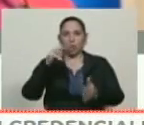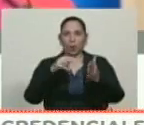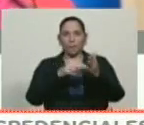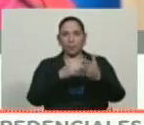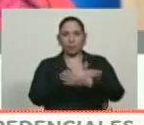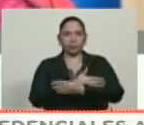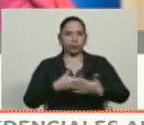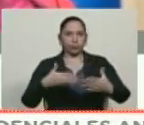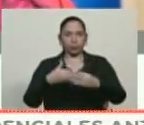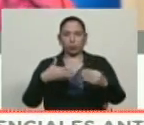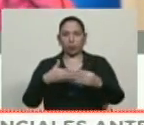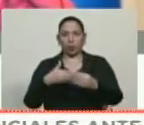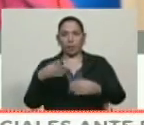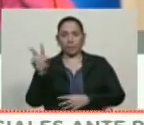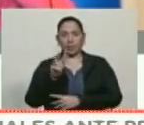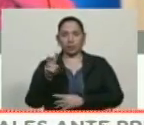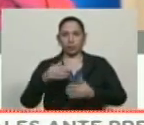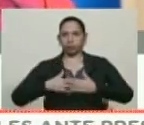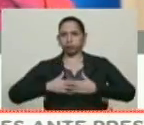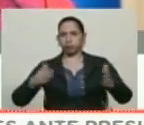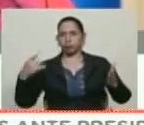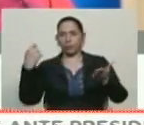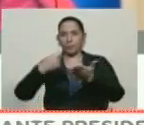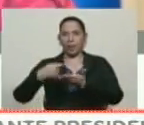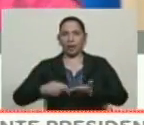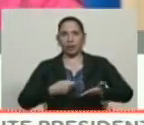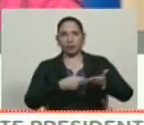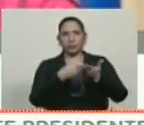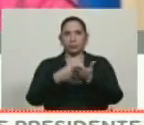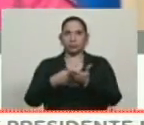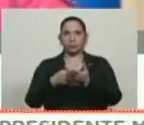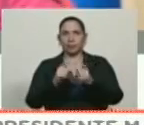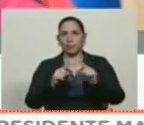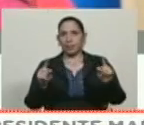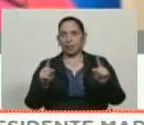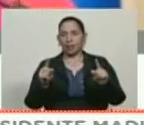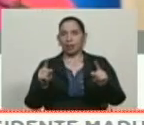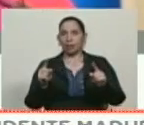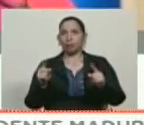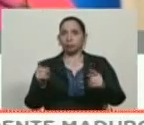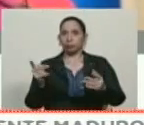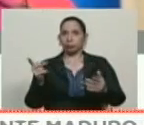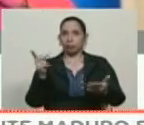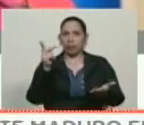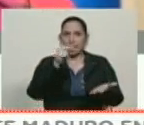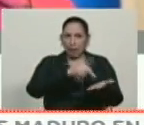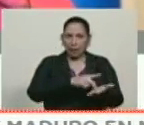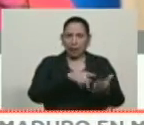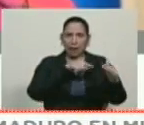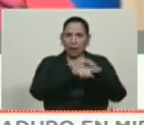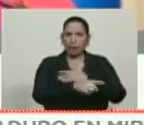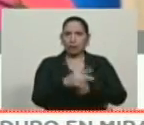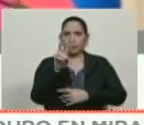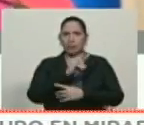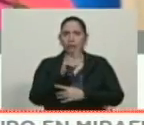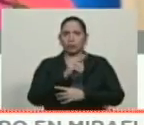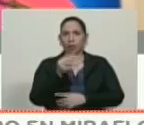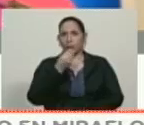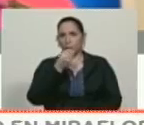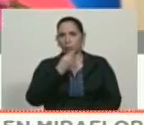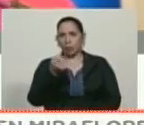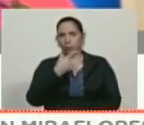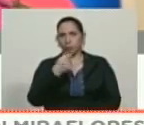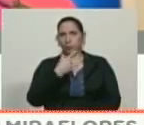2.000 millones de dólares, que Venezuela está dispuesto a pagar, pero que nos lleguen los alimentos y los medicamentos. Ahorita imponen incluso un